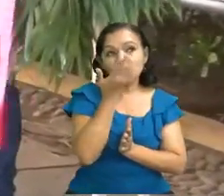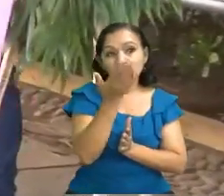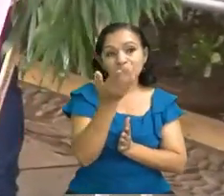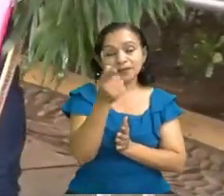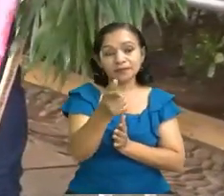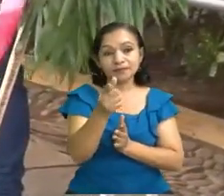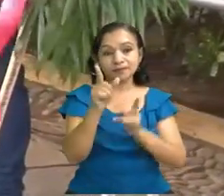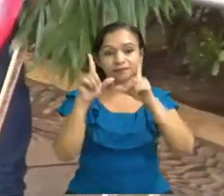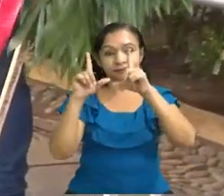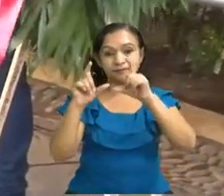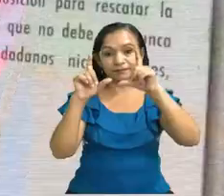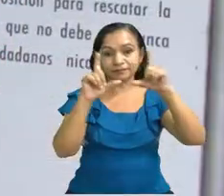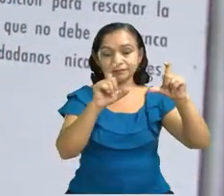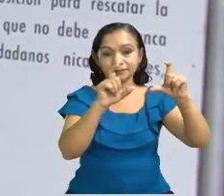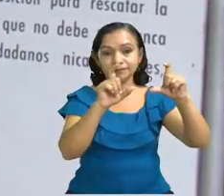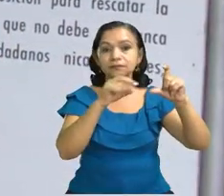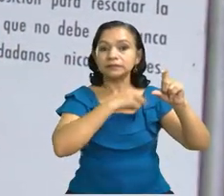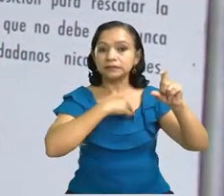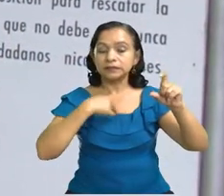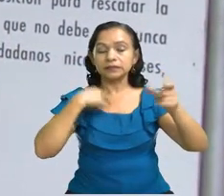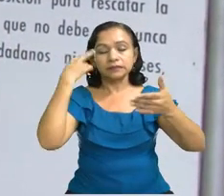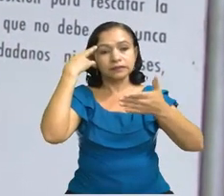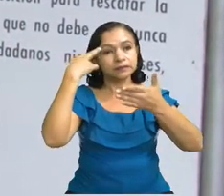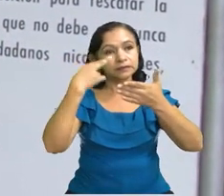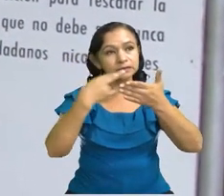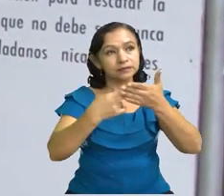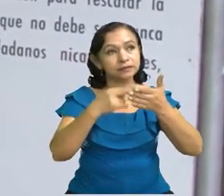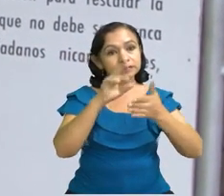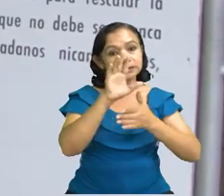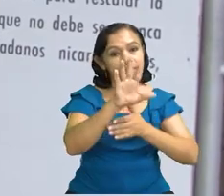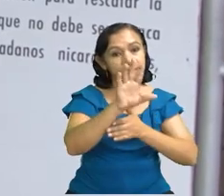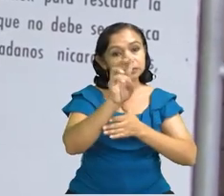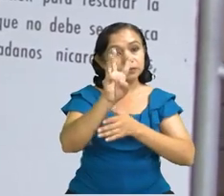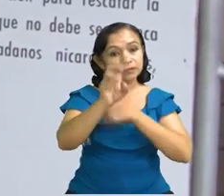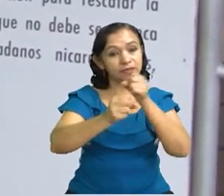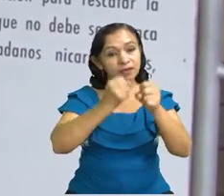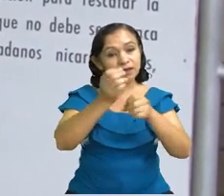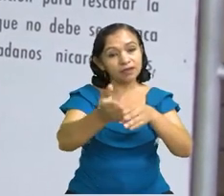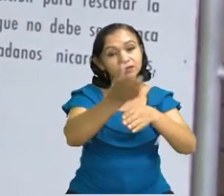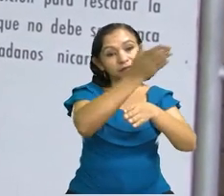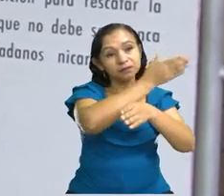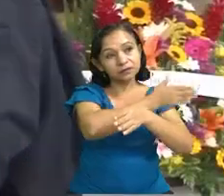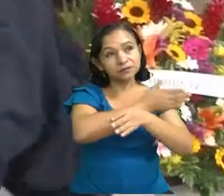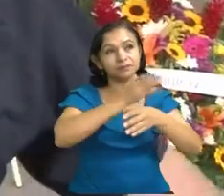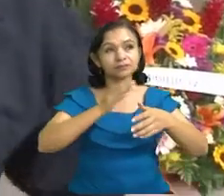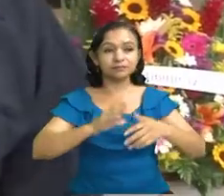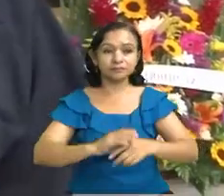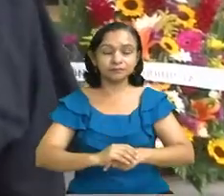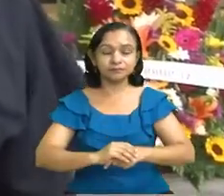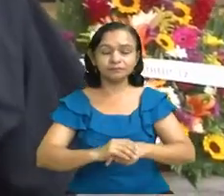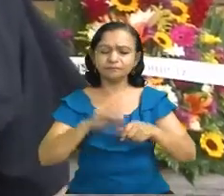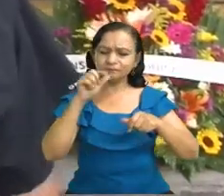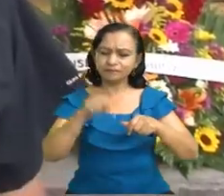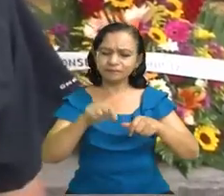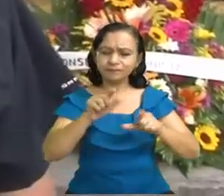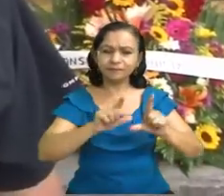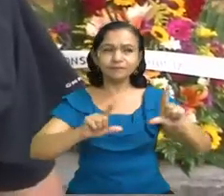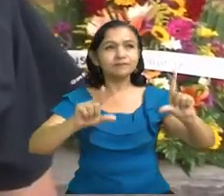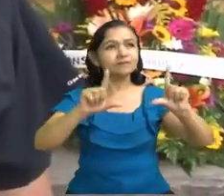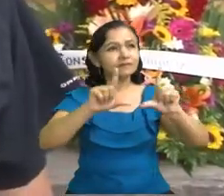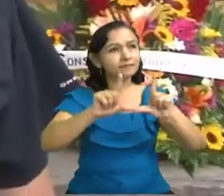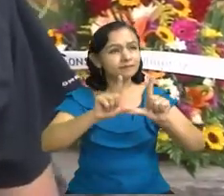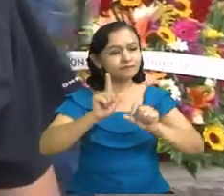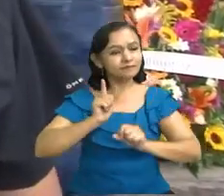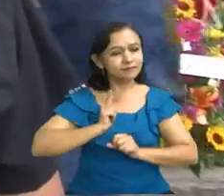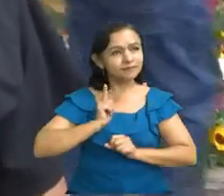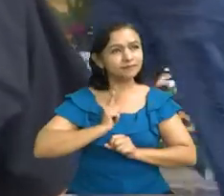fotografías recuerdan ese hecho ocurrido hace 53 años. Sí, aquí en este lugar donde estamos